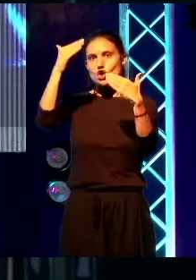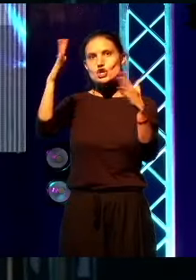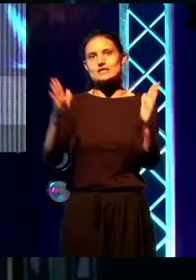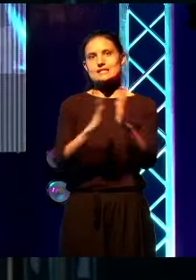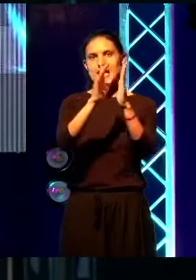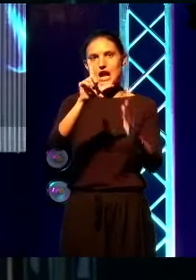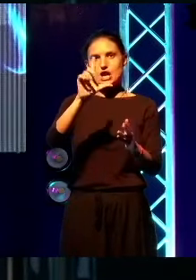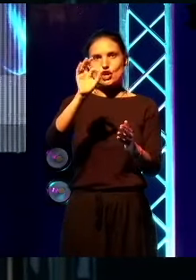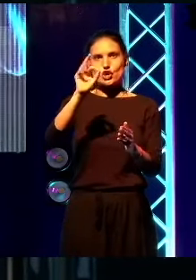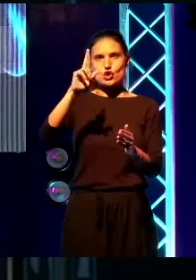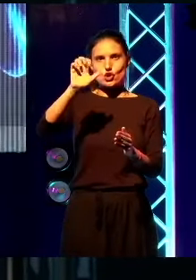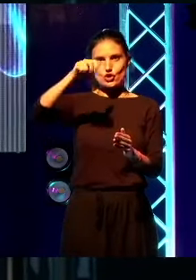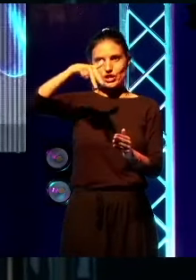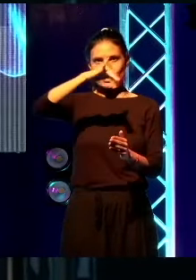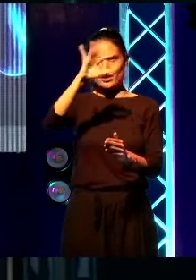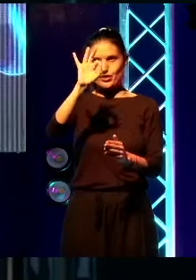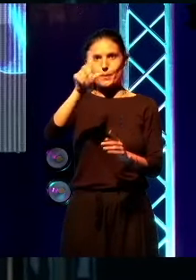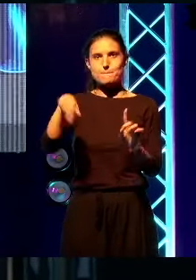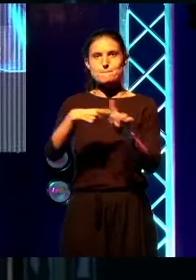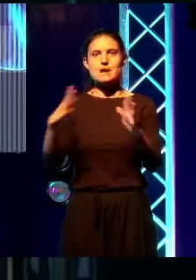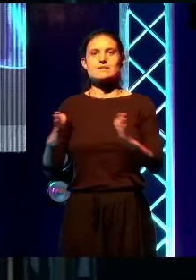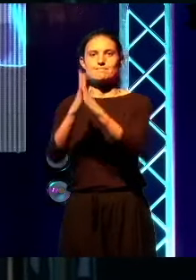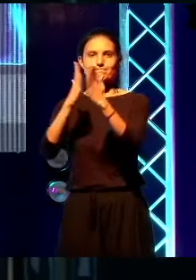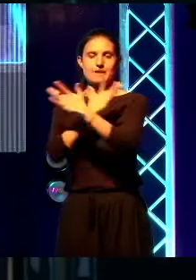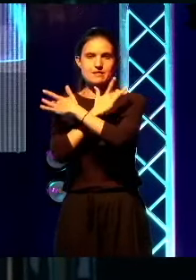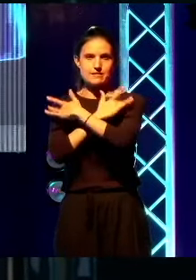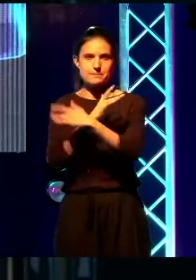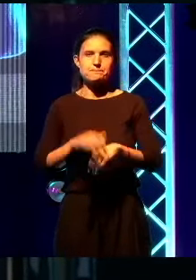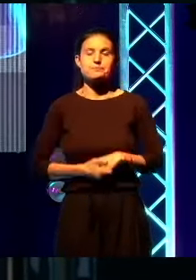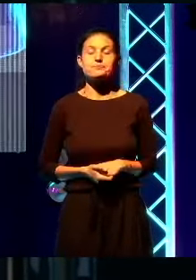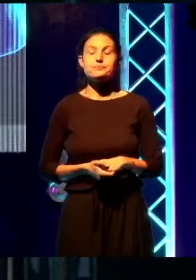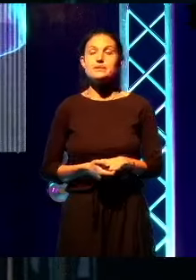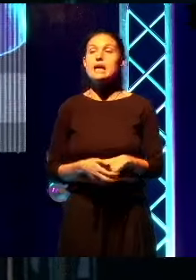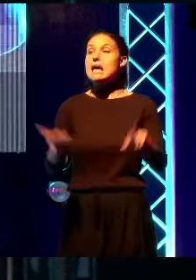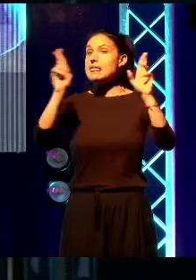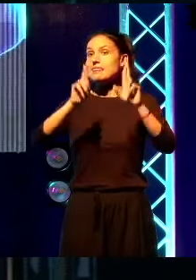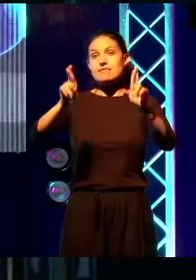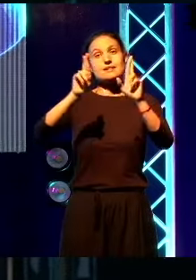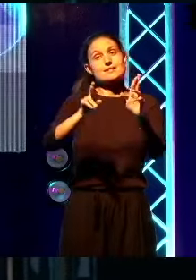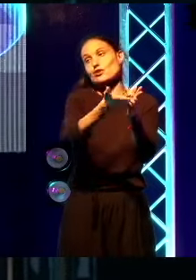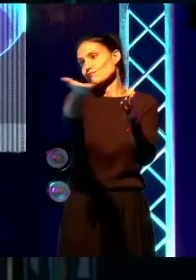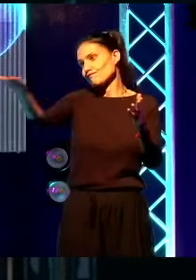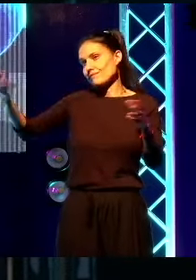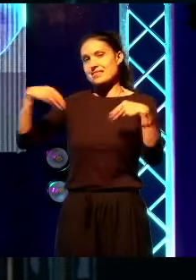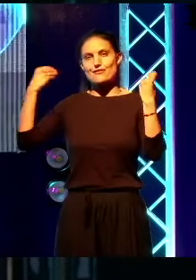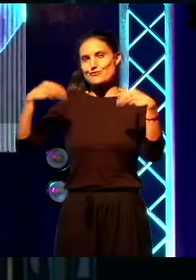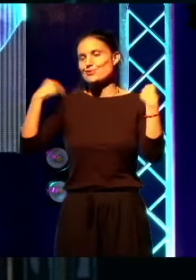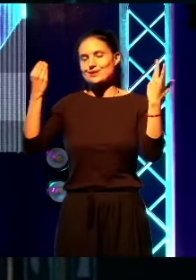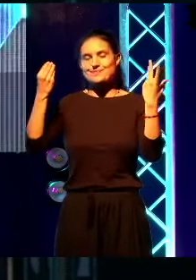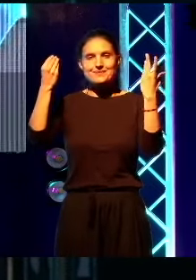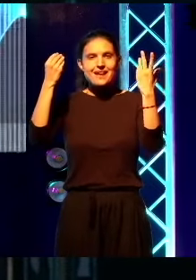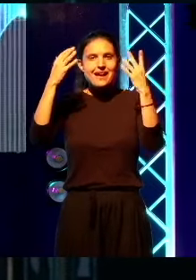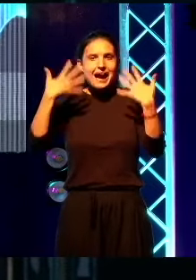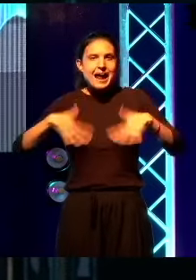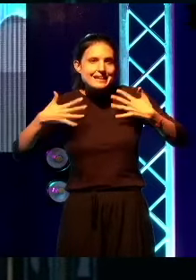Nuestra Señora de la Candelaria, les deseo a todos que disfruten y con la misma alegría e ilusión de aquellos